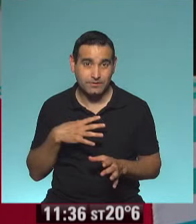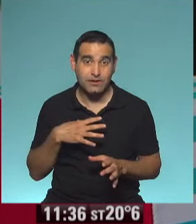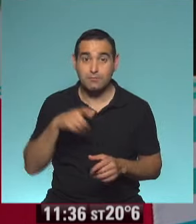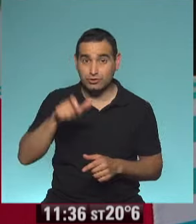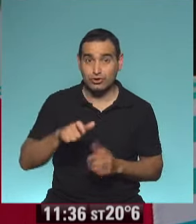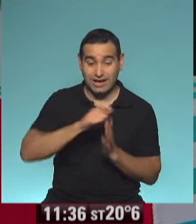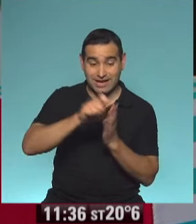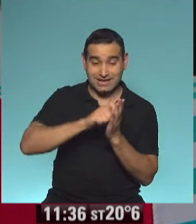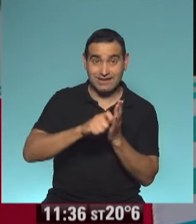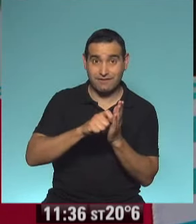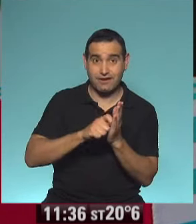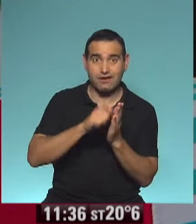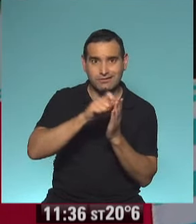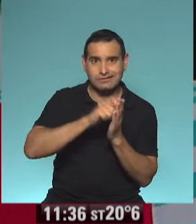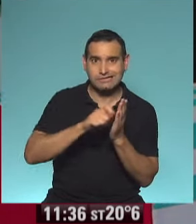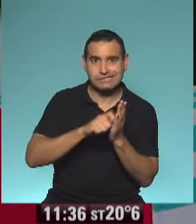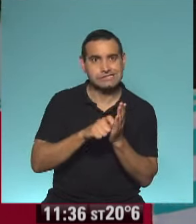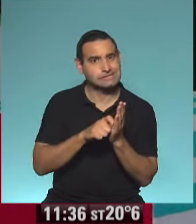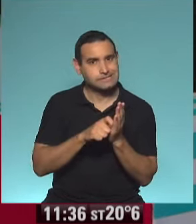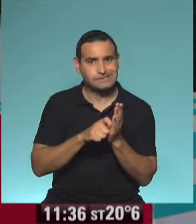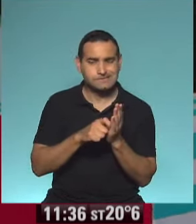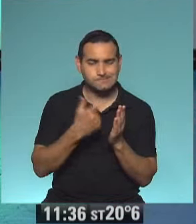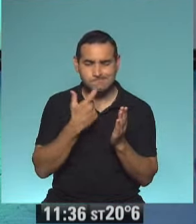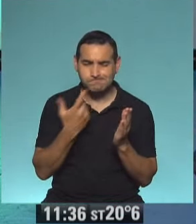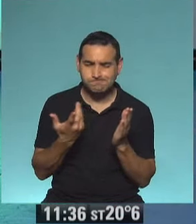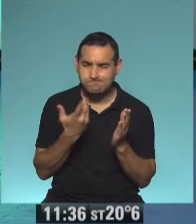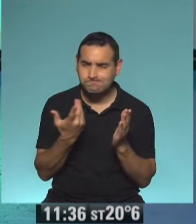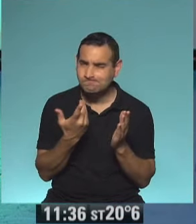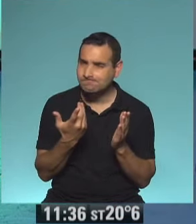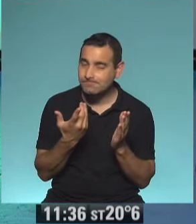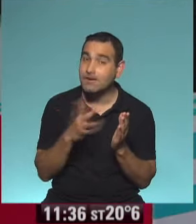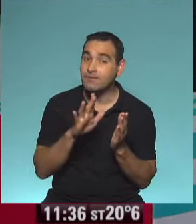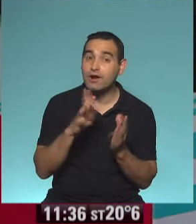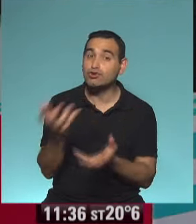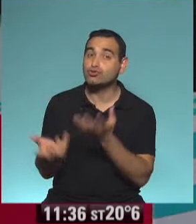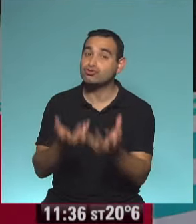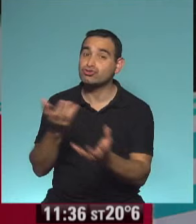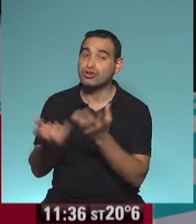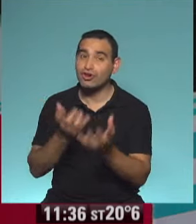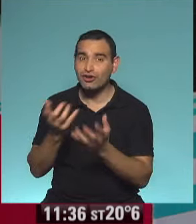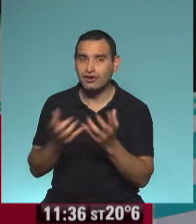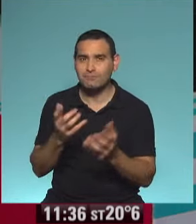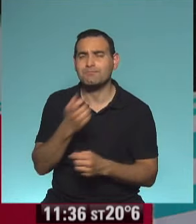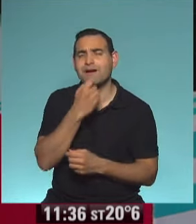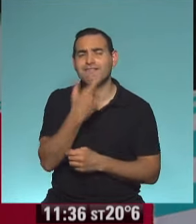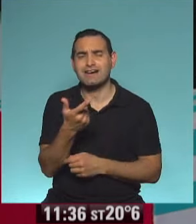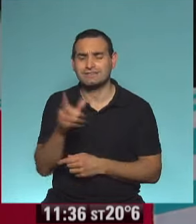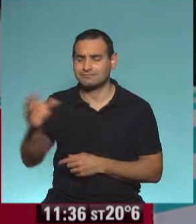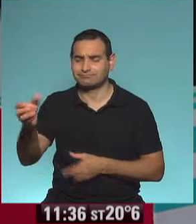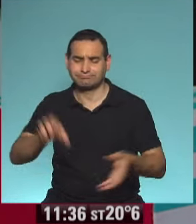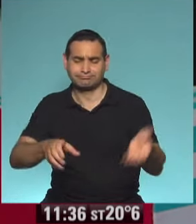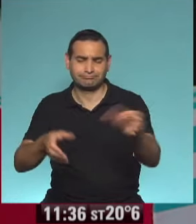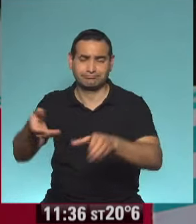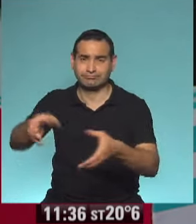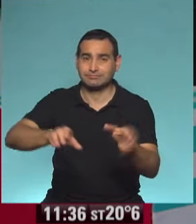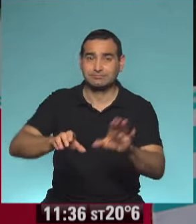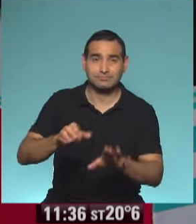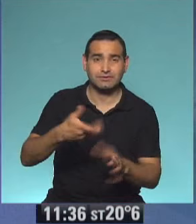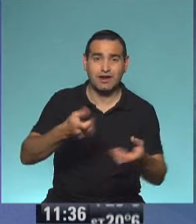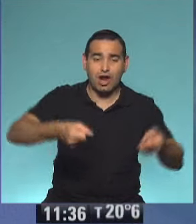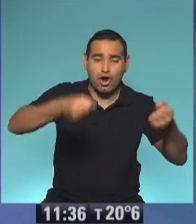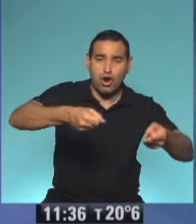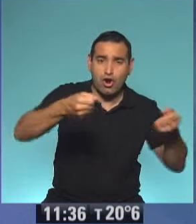cuentos, resulta una sustancia bastante misteriosa. Pero en la cocina, felizmente, es mucho más fácil de encontrar. No lo busquen en la olla,